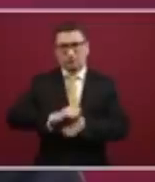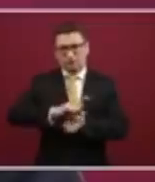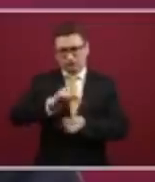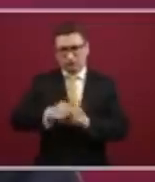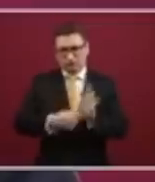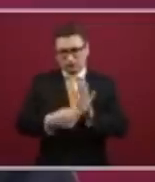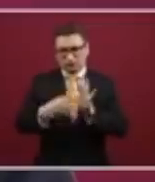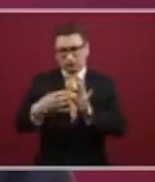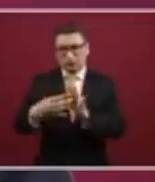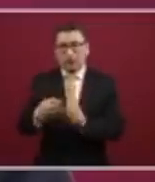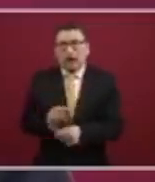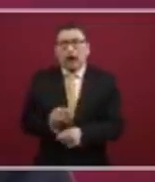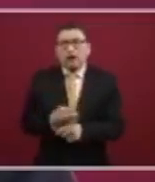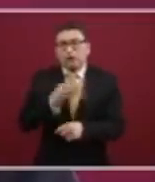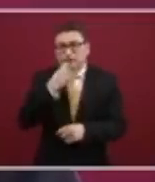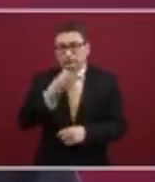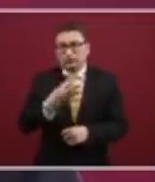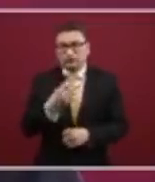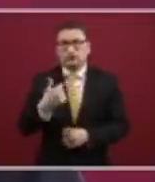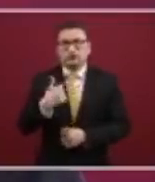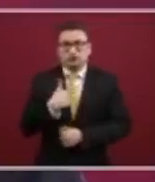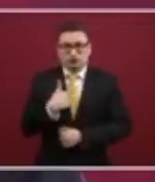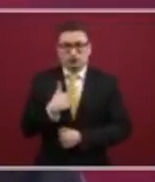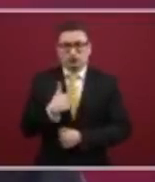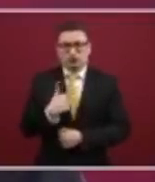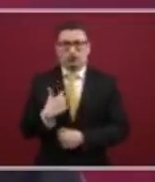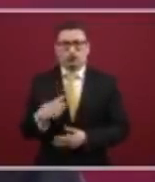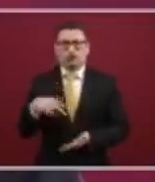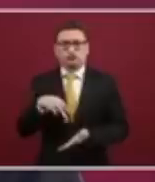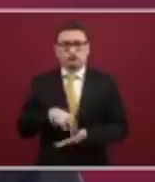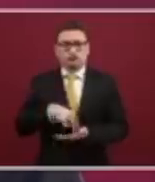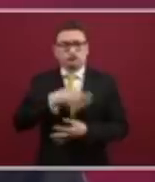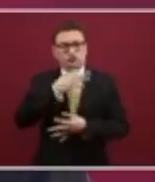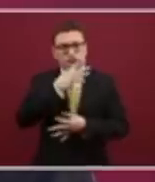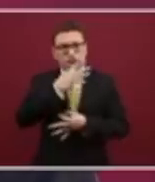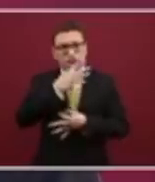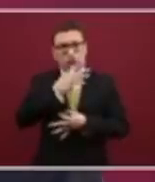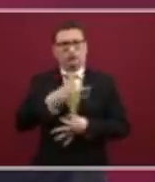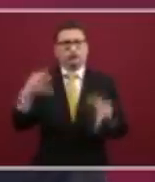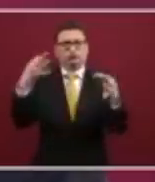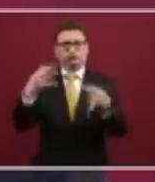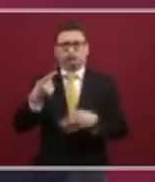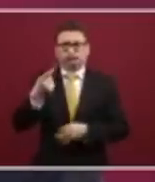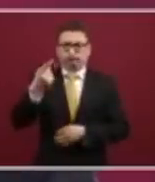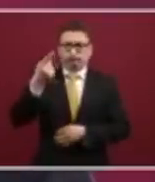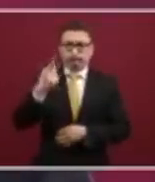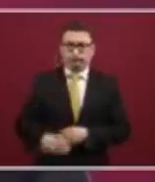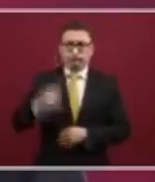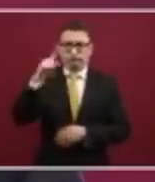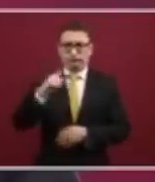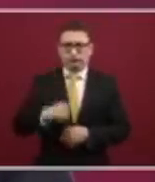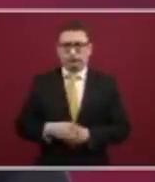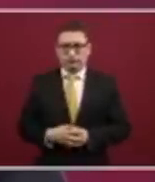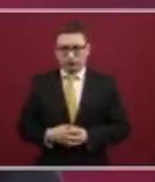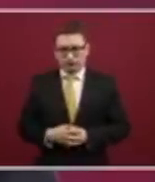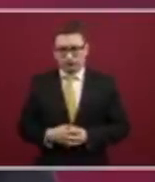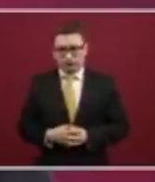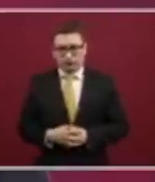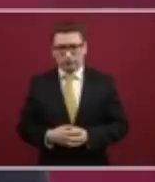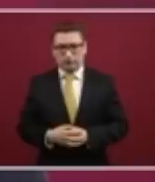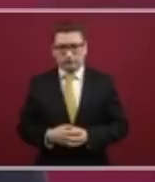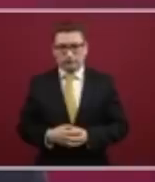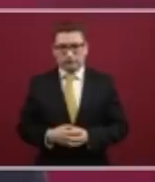adelanto, voy a emitir un decreto que no tiene nada que ver con